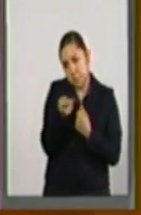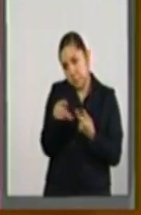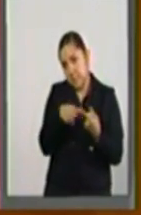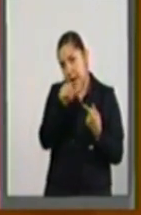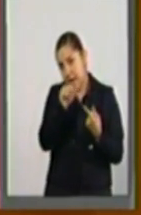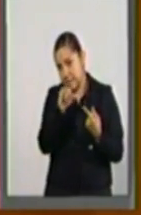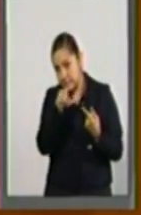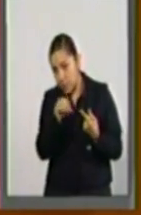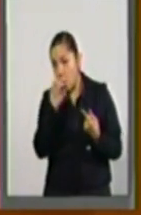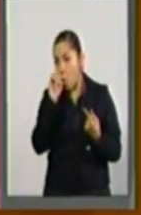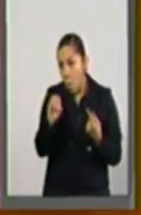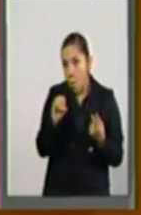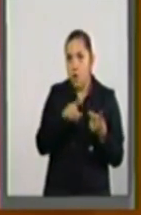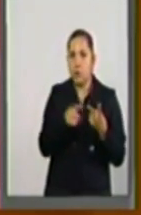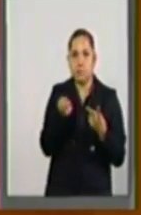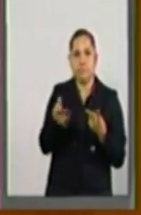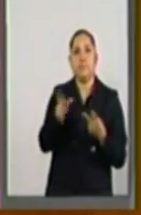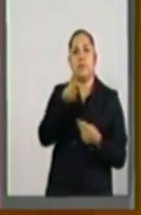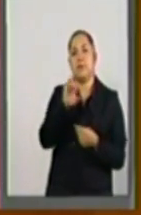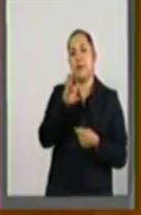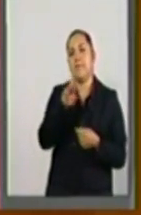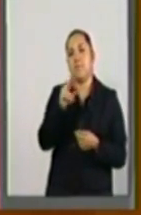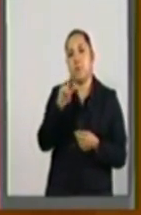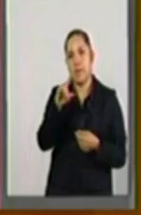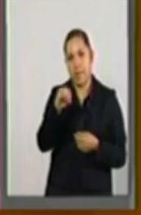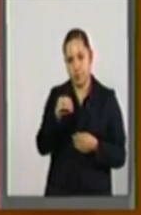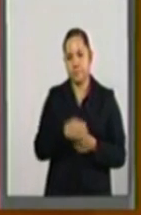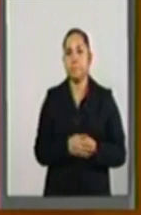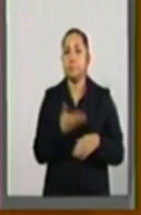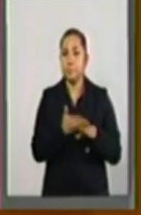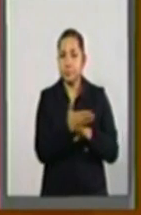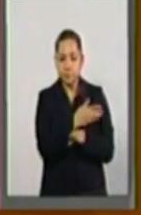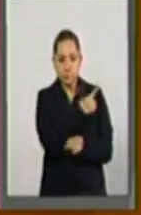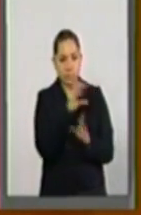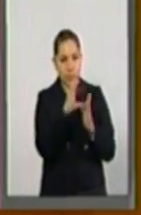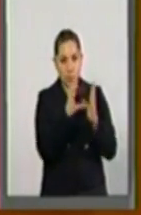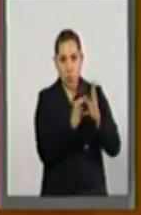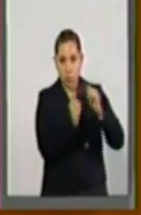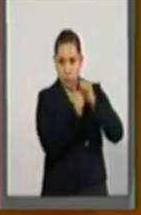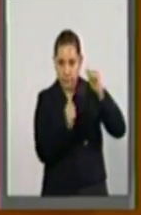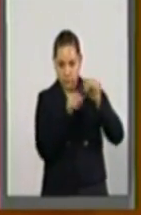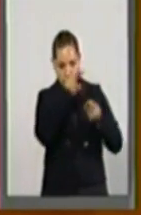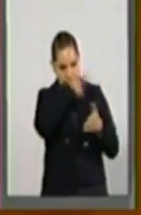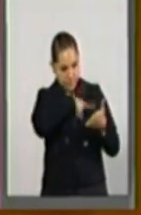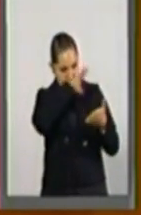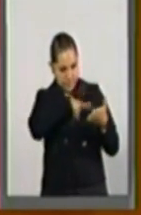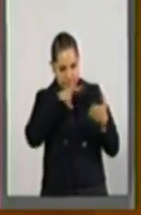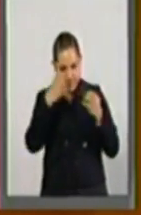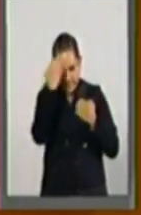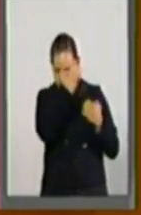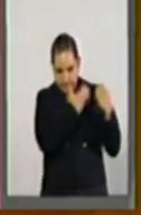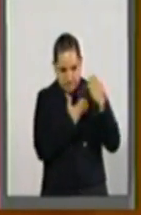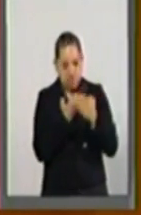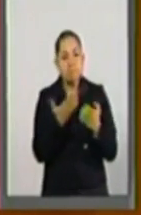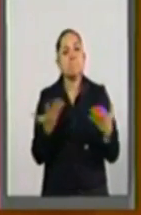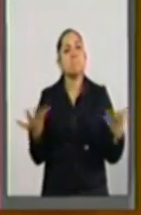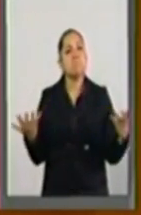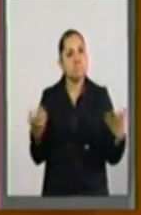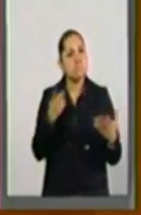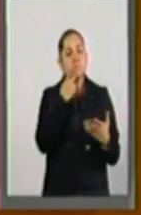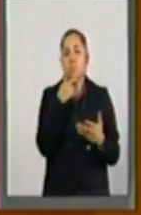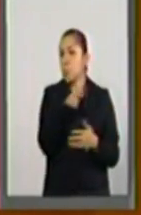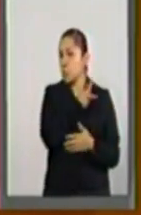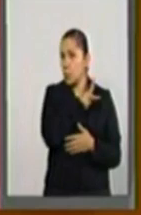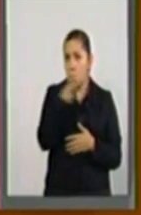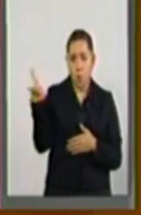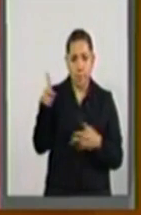reforma autorizada por el órgano revisor de la Constitución, se precisa que toda persona disfruta en nuestro